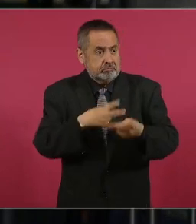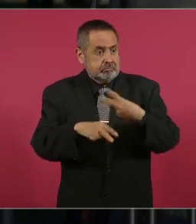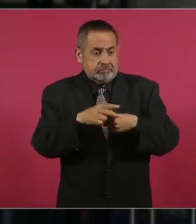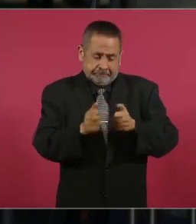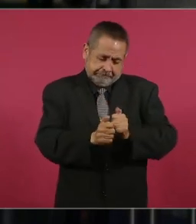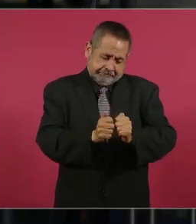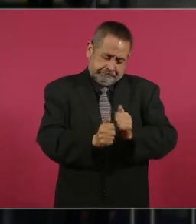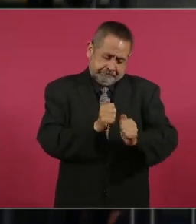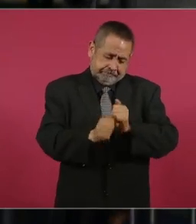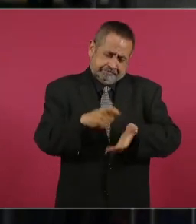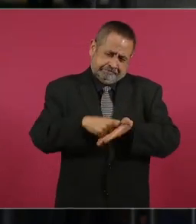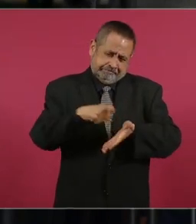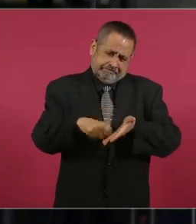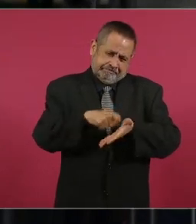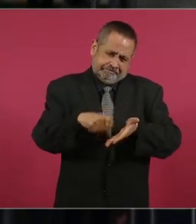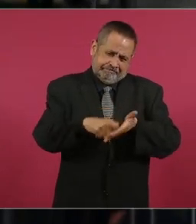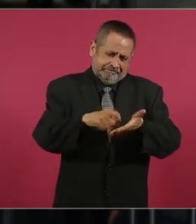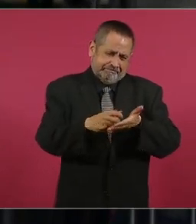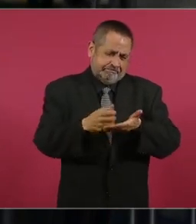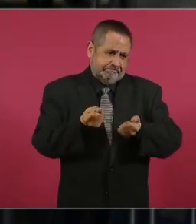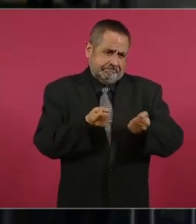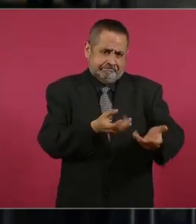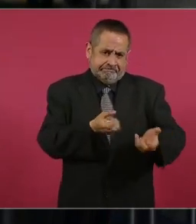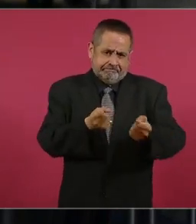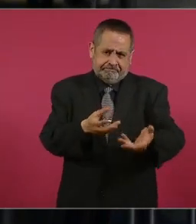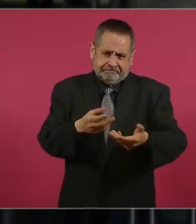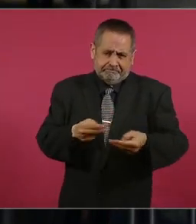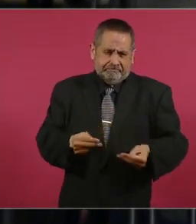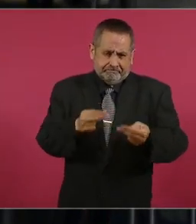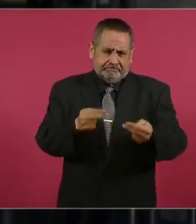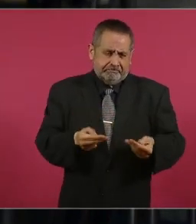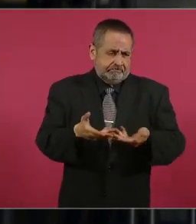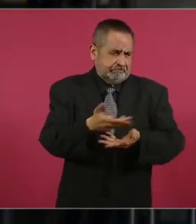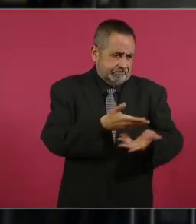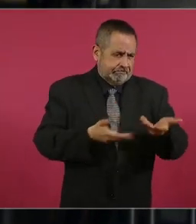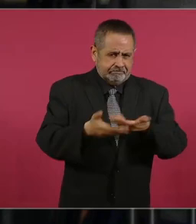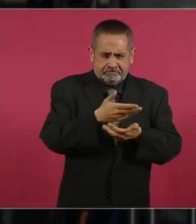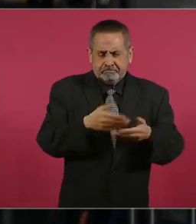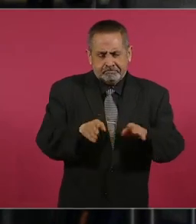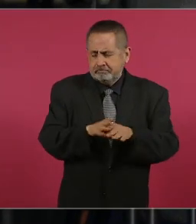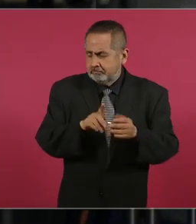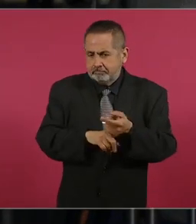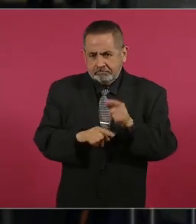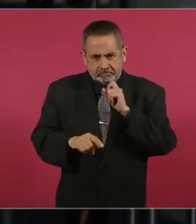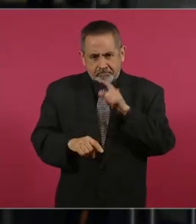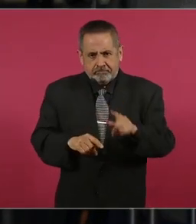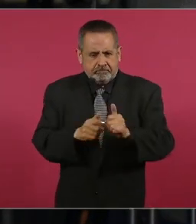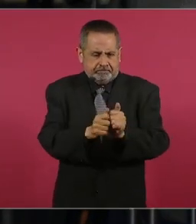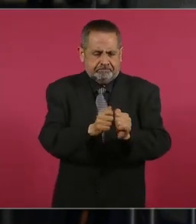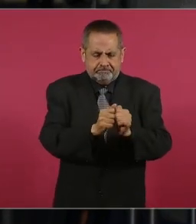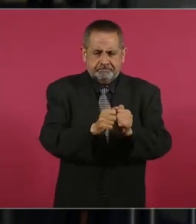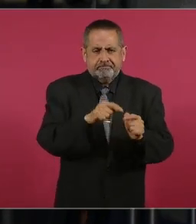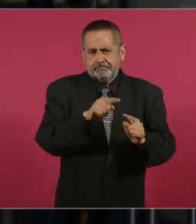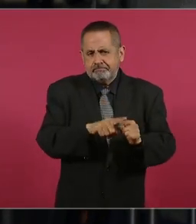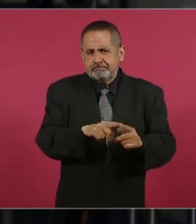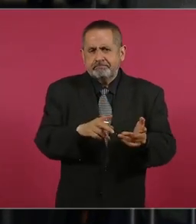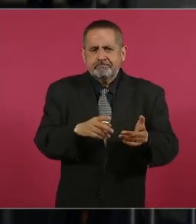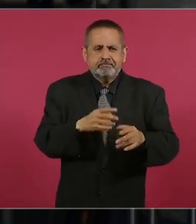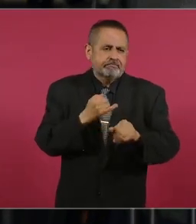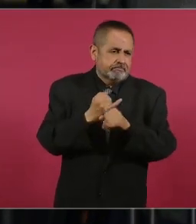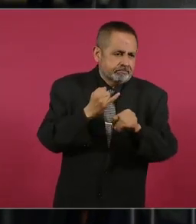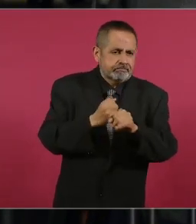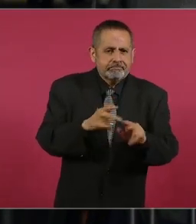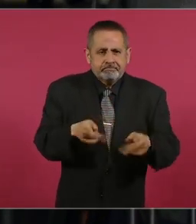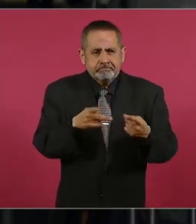gente, por la misma situación, enviaba, bueno, comercializaba, como lo sigue haciendo, a través de plataformas, a través de redes